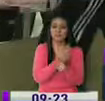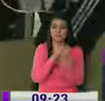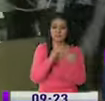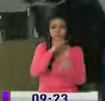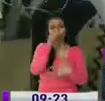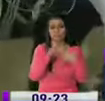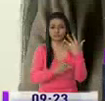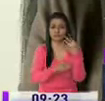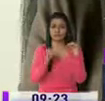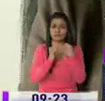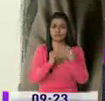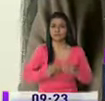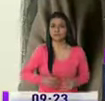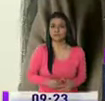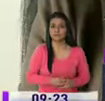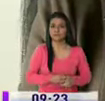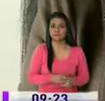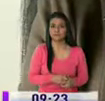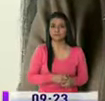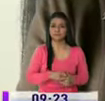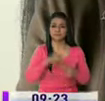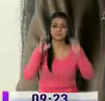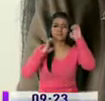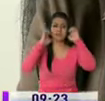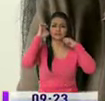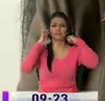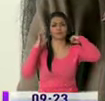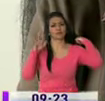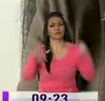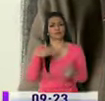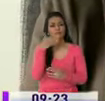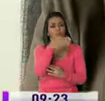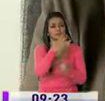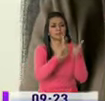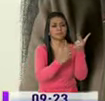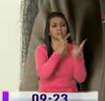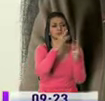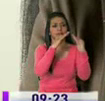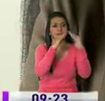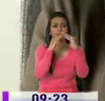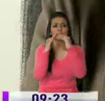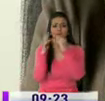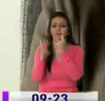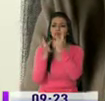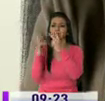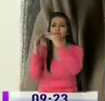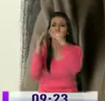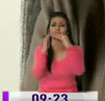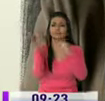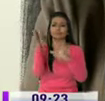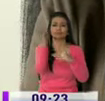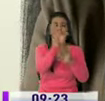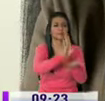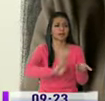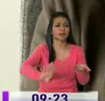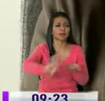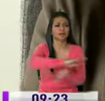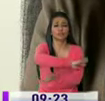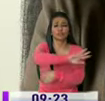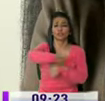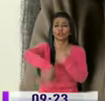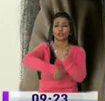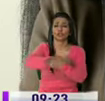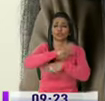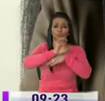entre otras. La estrategia se implementa con una visita puerta a puerta, un barrido en cada barrio de todo el país,